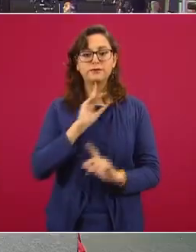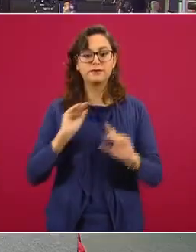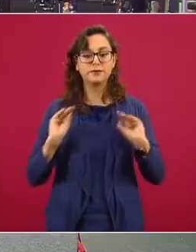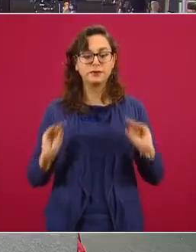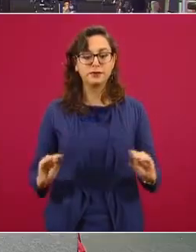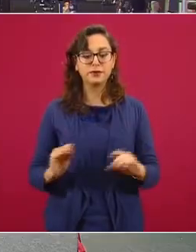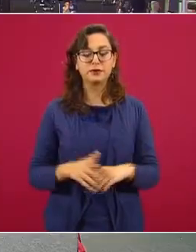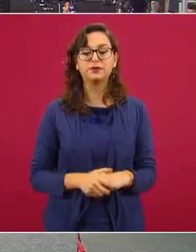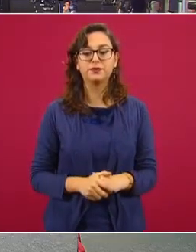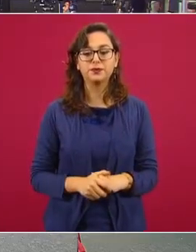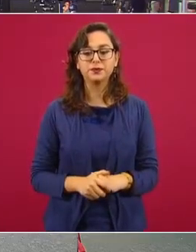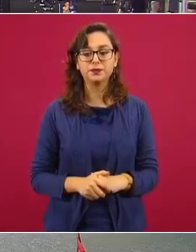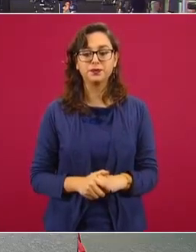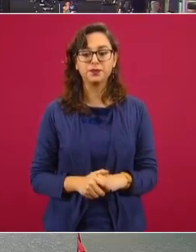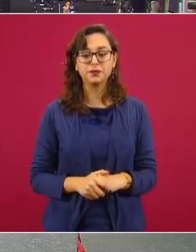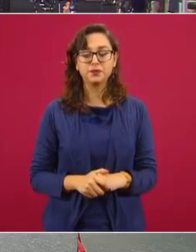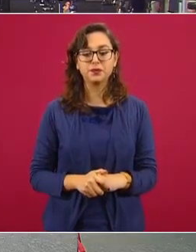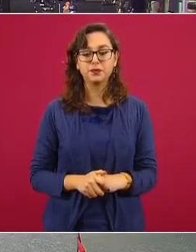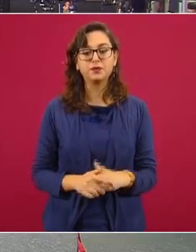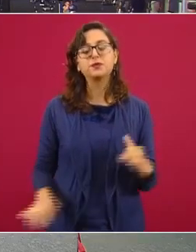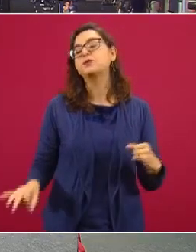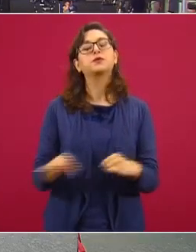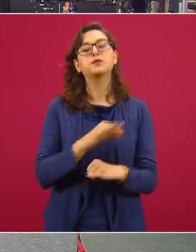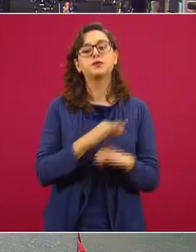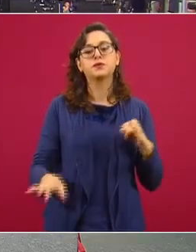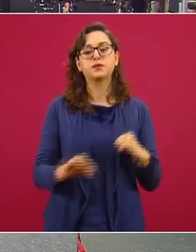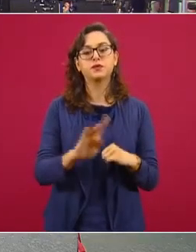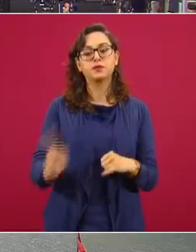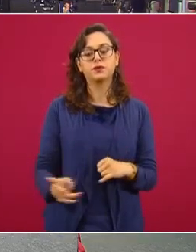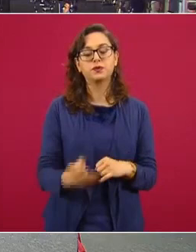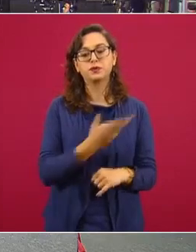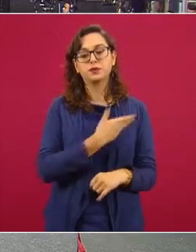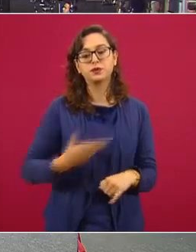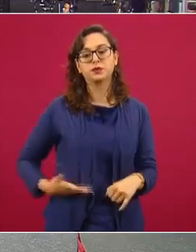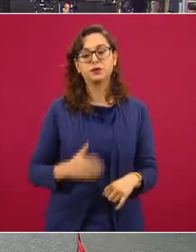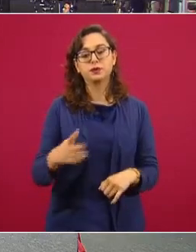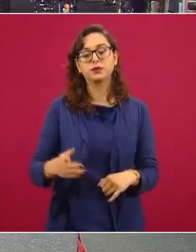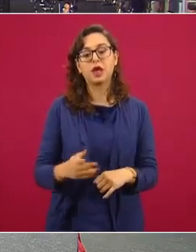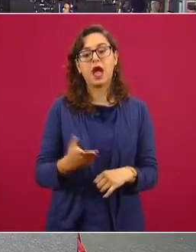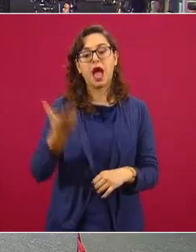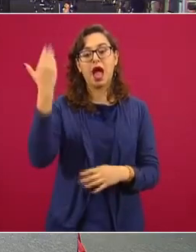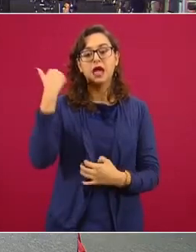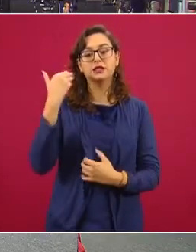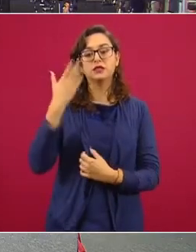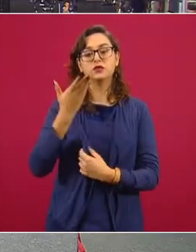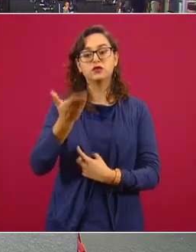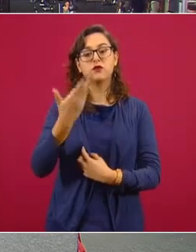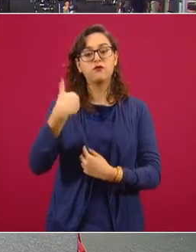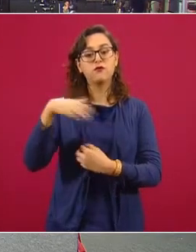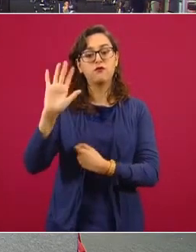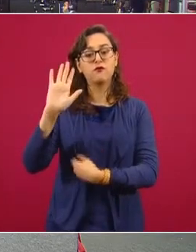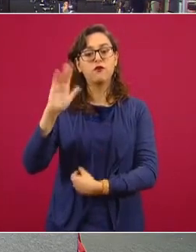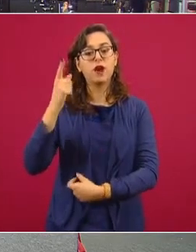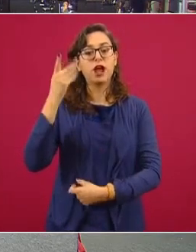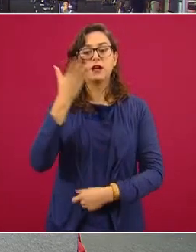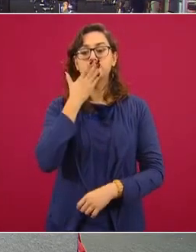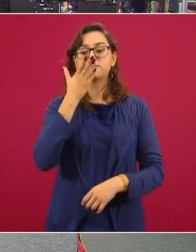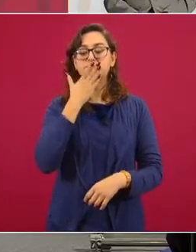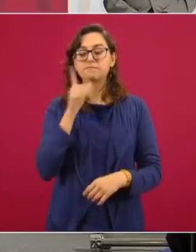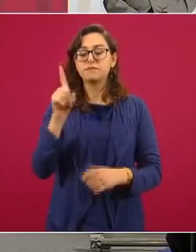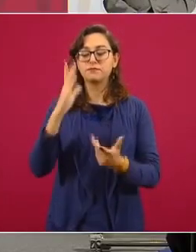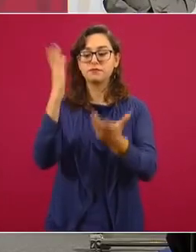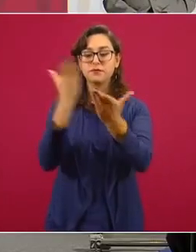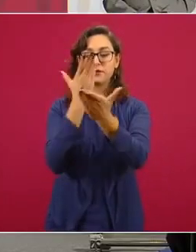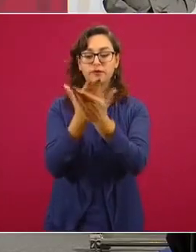por último, presidente, en su pasada visita a Sonora, la gobernadora Pavlovich le entregó un plan de